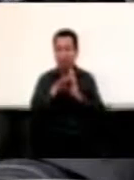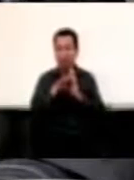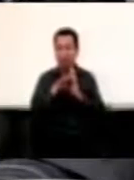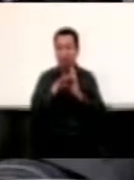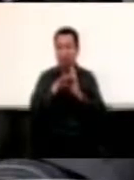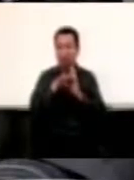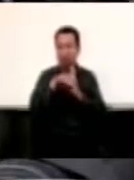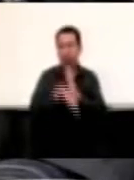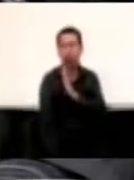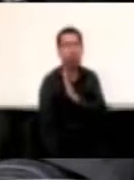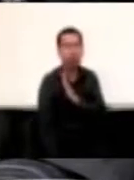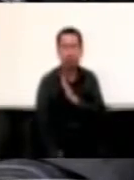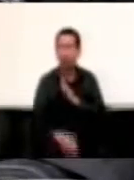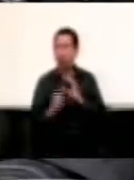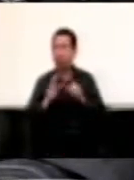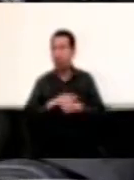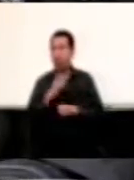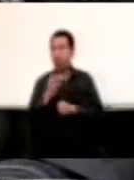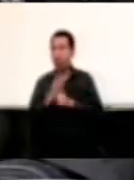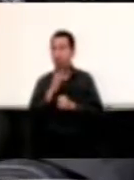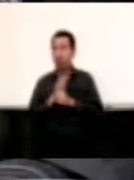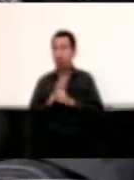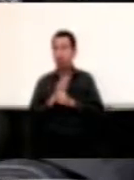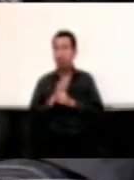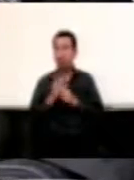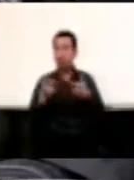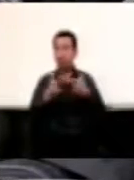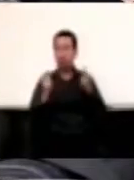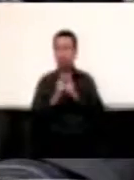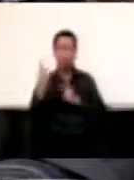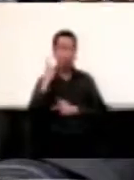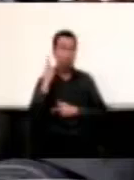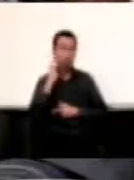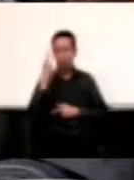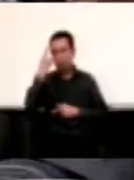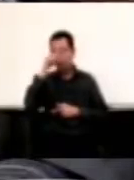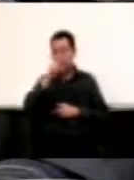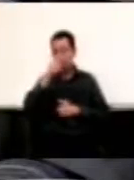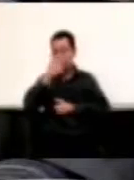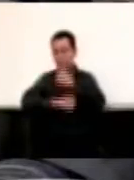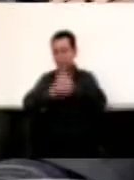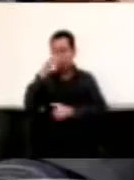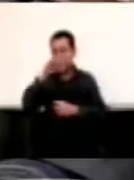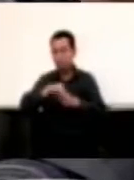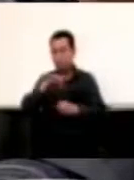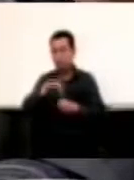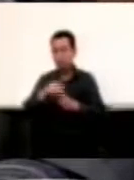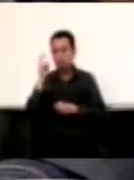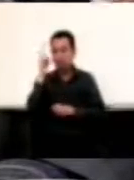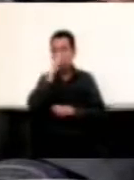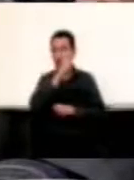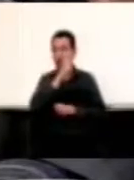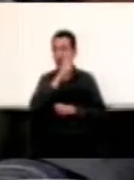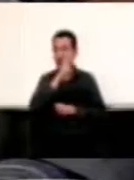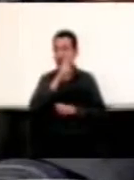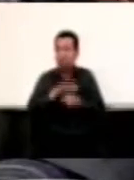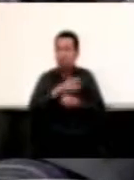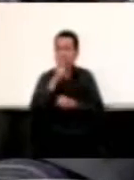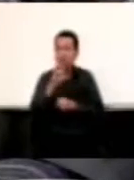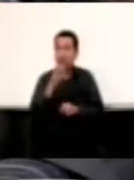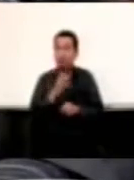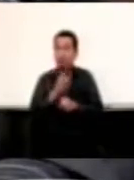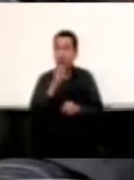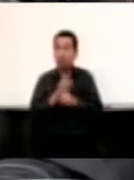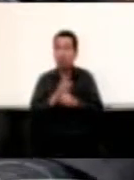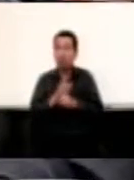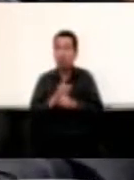partidos, y a veces con el colapso de los sistemas de partidos colapsa un modelo de democracia, y eso también es algo que nos debería preocupar. Entonces, realmente